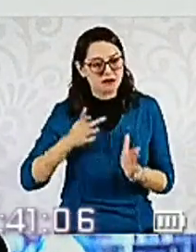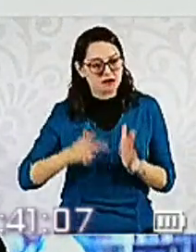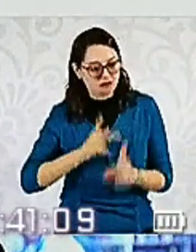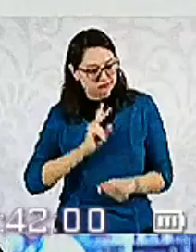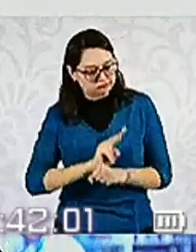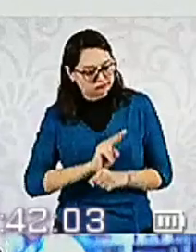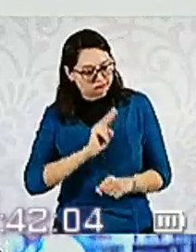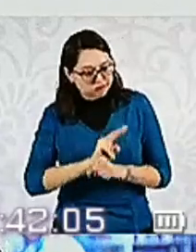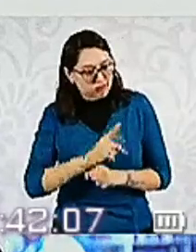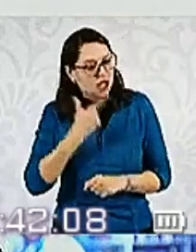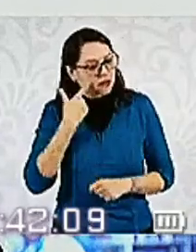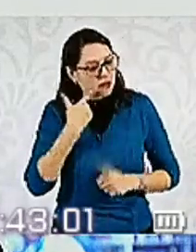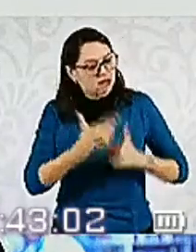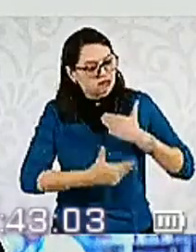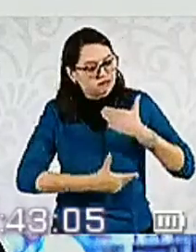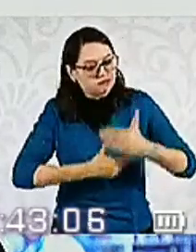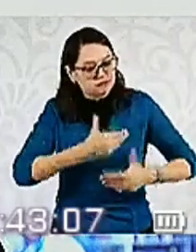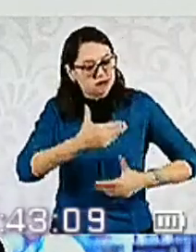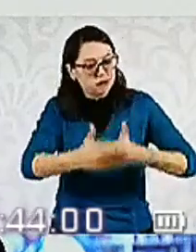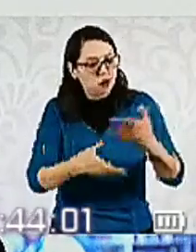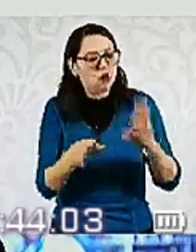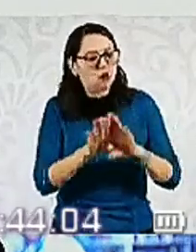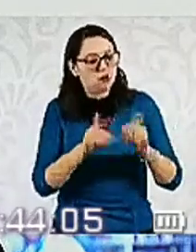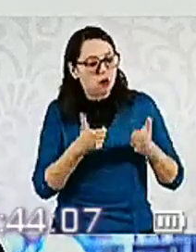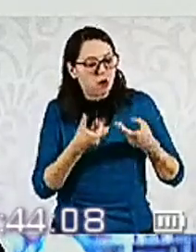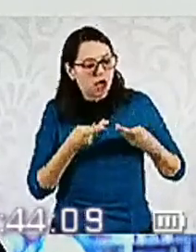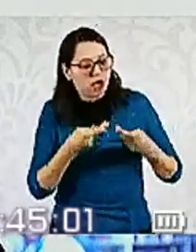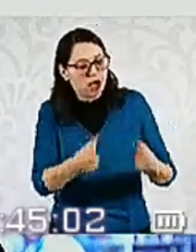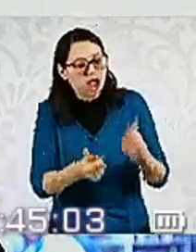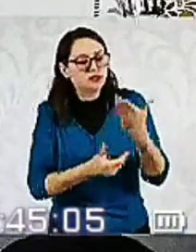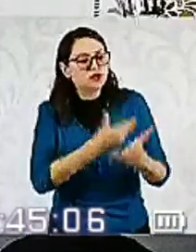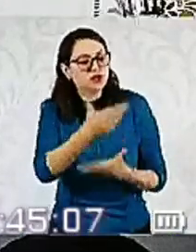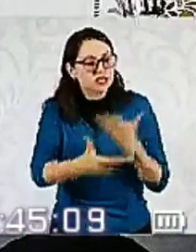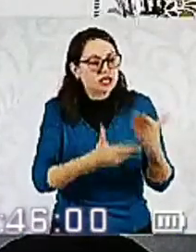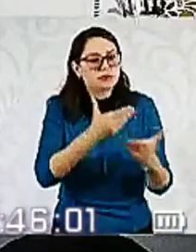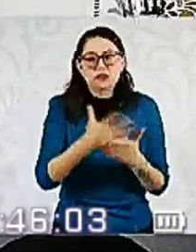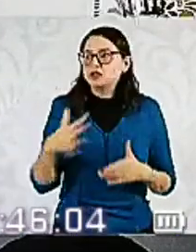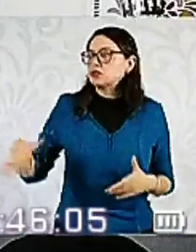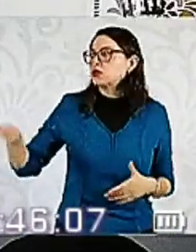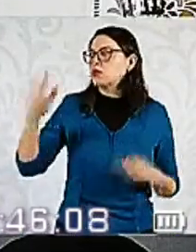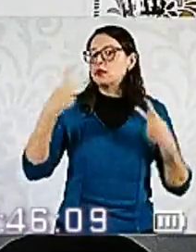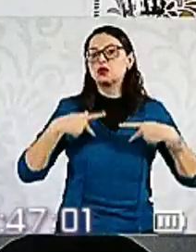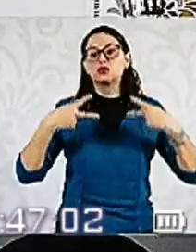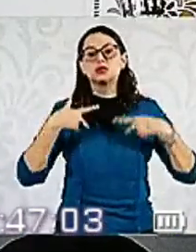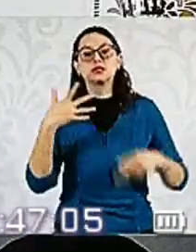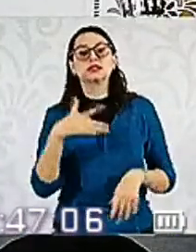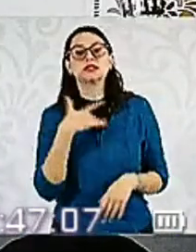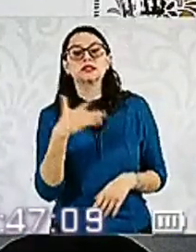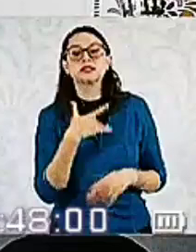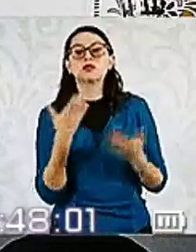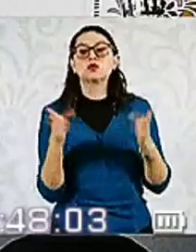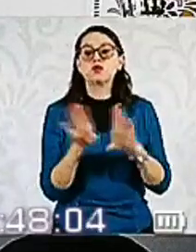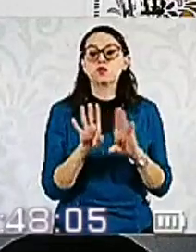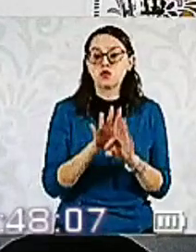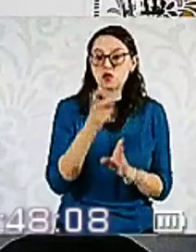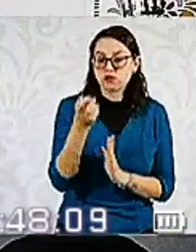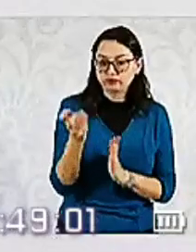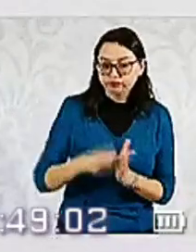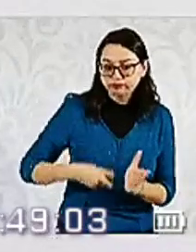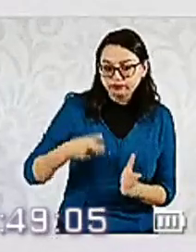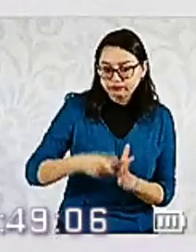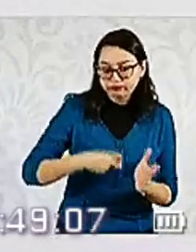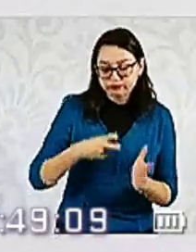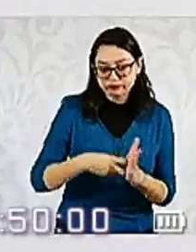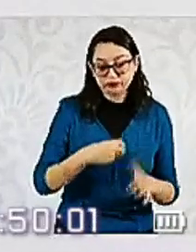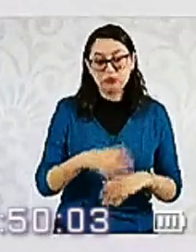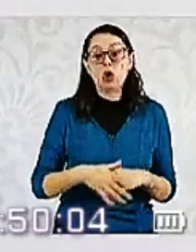la prestación de servicios, evolucionando la percepción también de la gente, para que vayamos actuando y corrigiendo sobre la marcha.